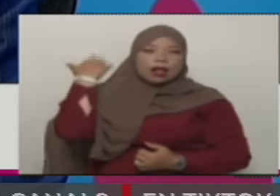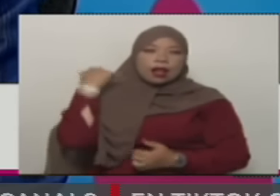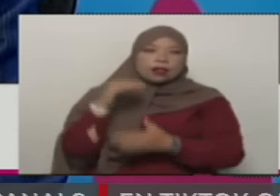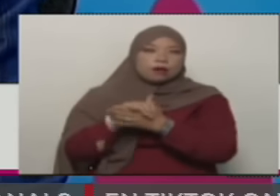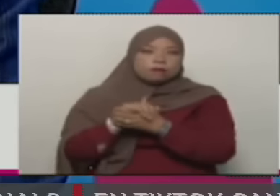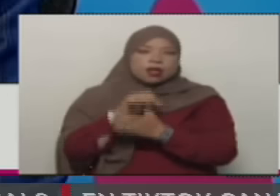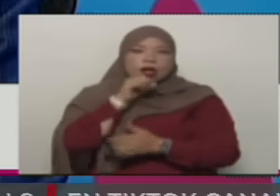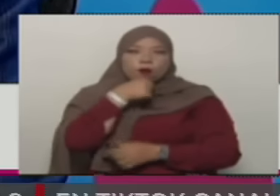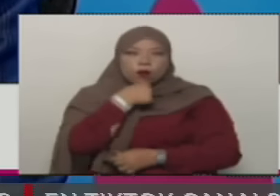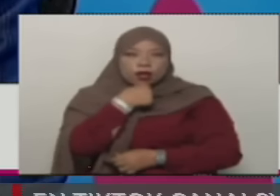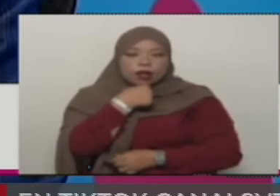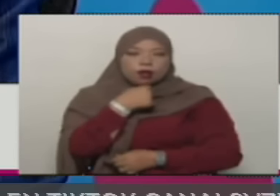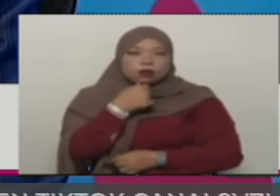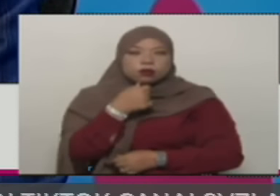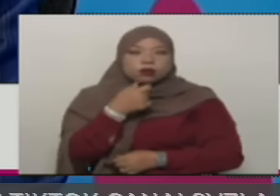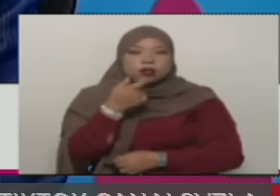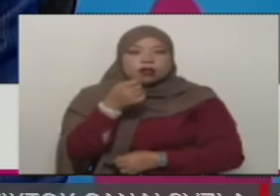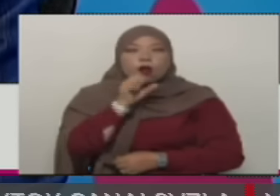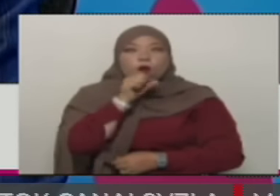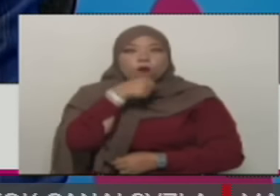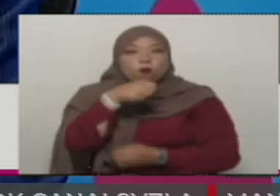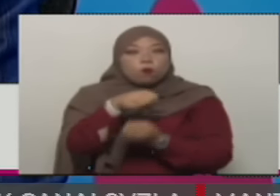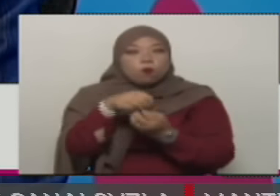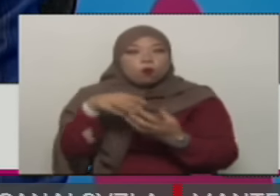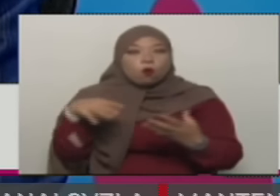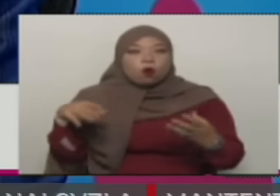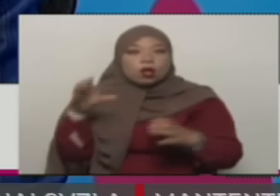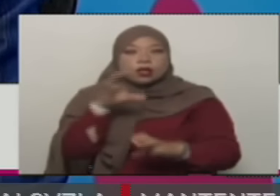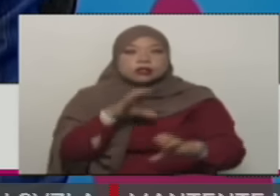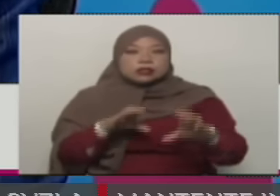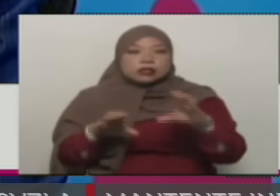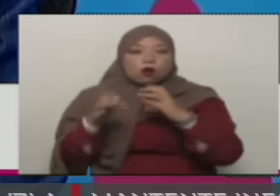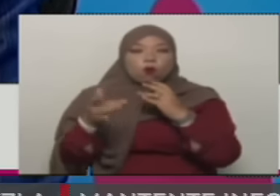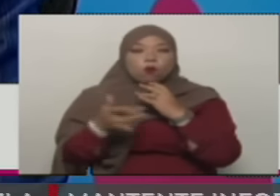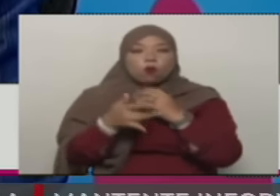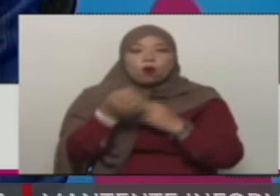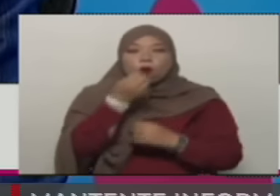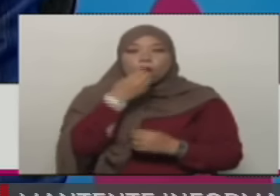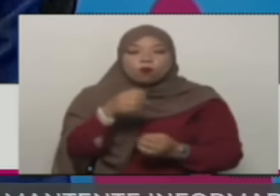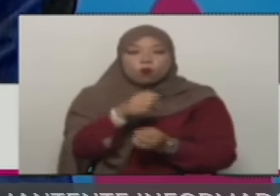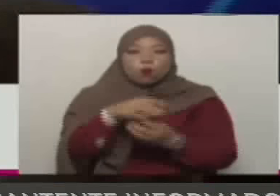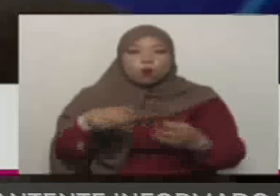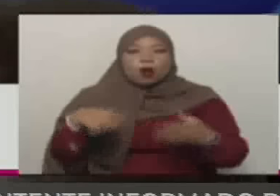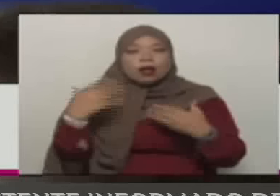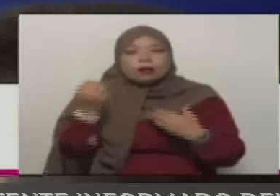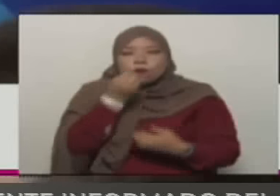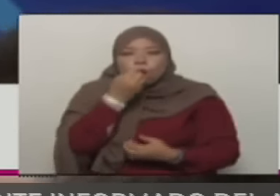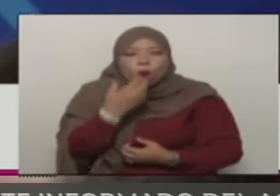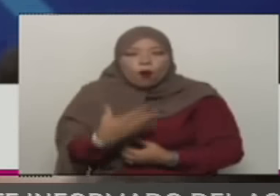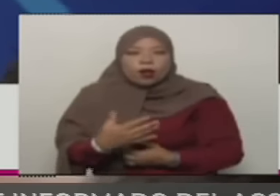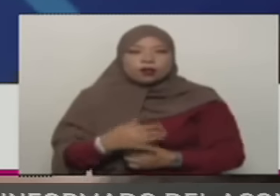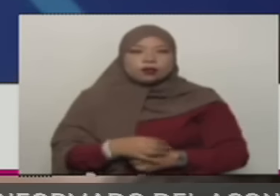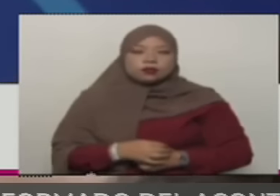que la educación fuera pública, gratuita, científica, humanista, de calidad. De varias